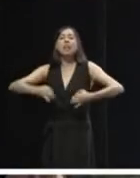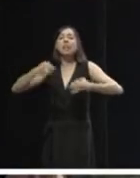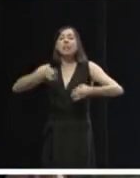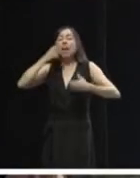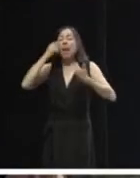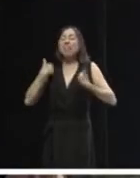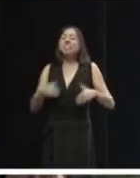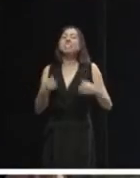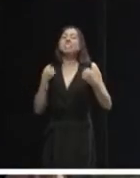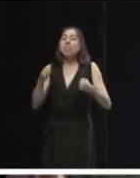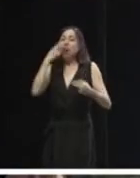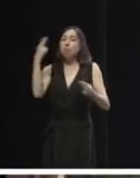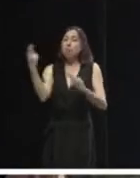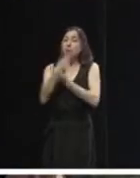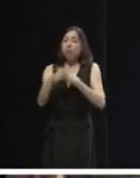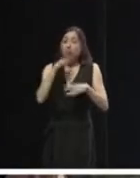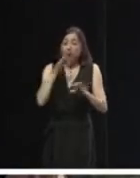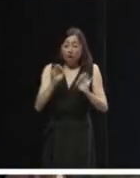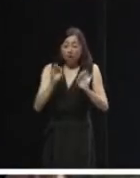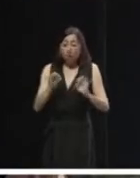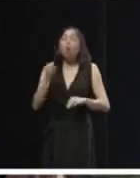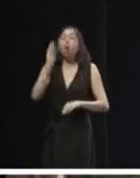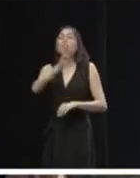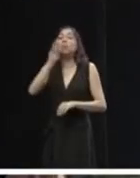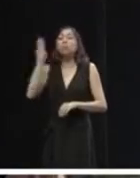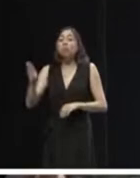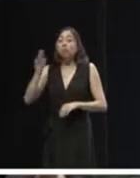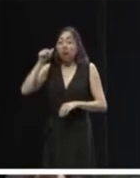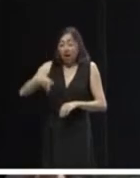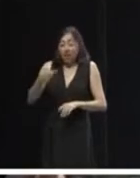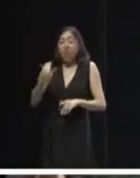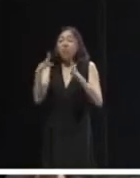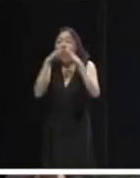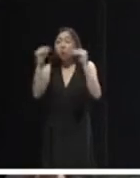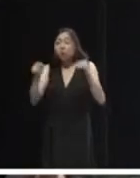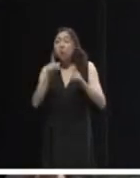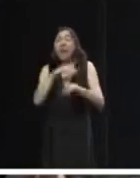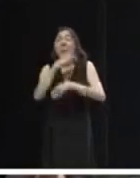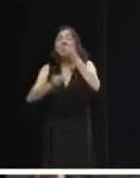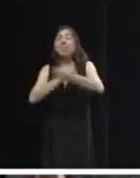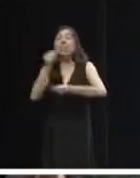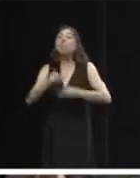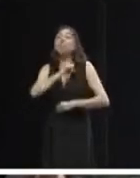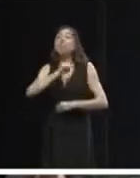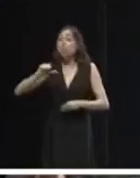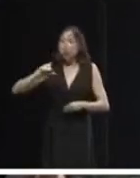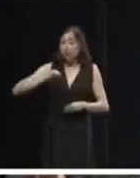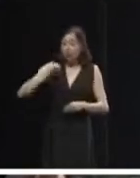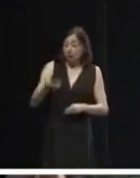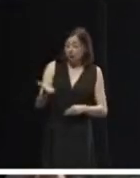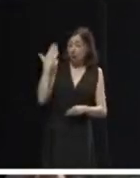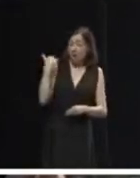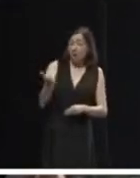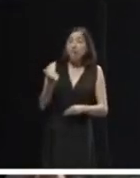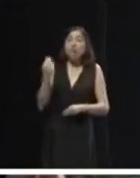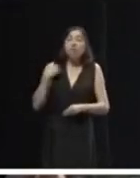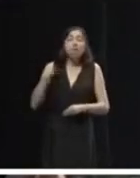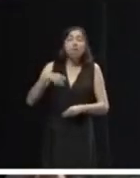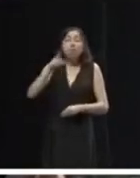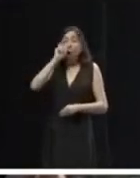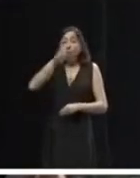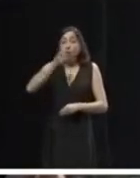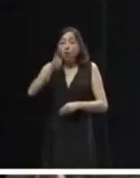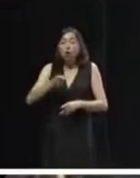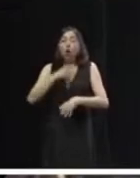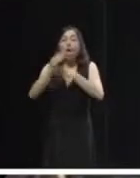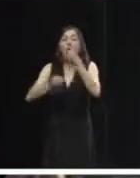está privatizando el Partido Popular aquí en Andalucía. Y que ayer el propio Feijóo hacía un acto con un